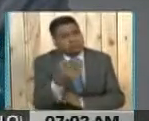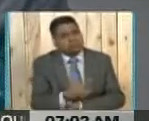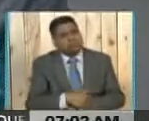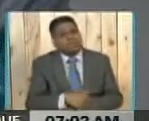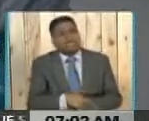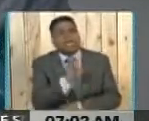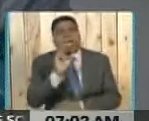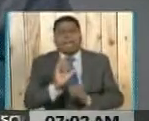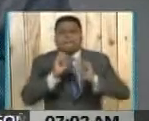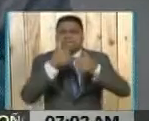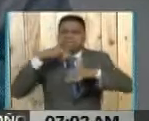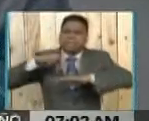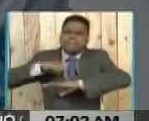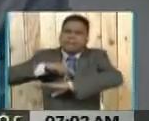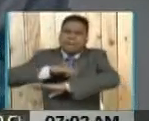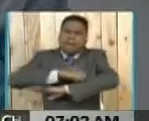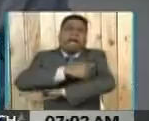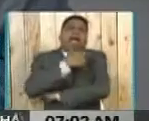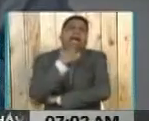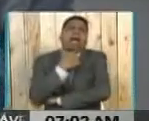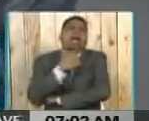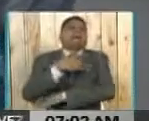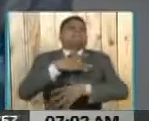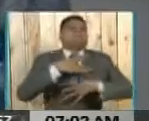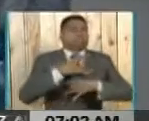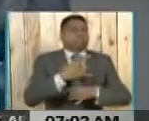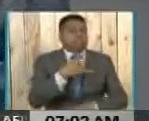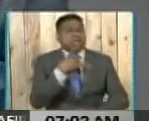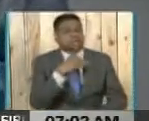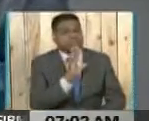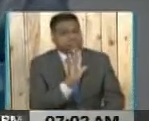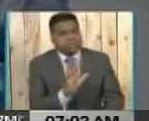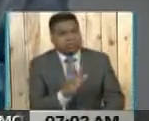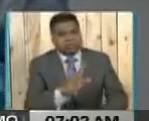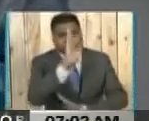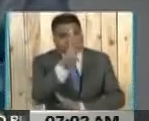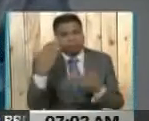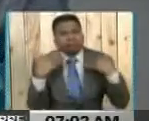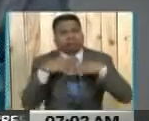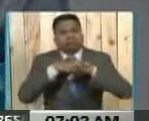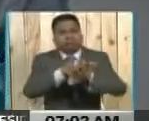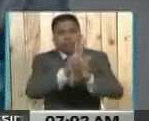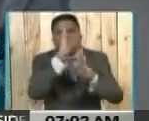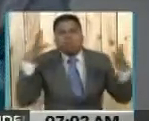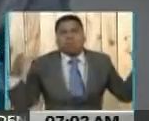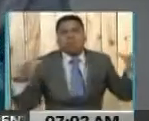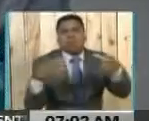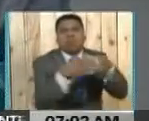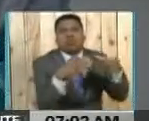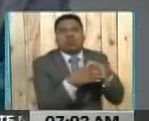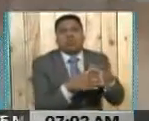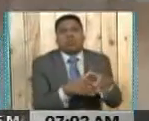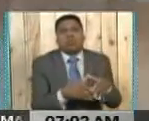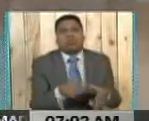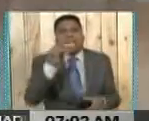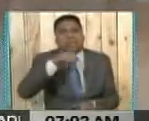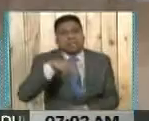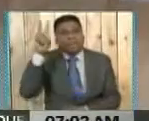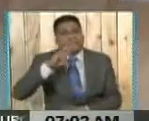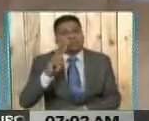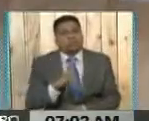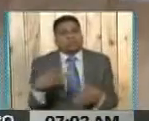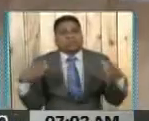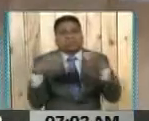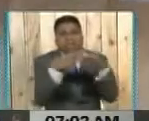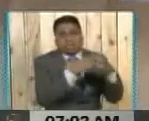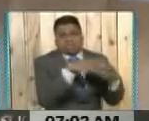a andar ve que, me interesa decirlo también, Verónica, que son destinos colectivos? ¿Y en Venezuela se está trabajando en esos destinos